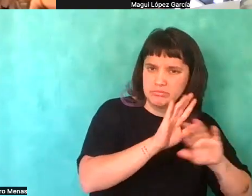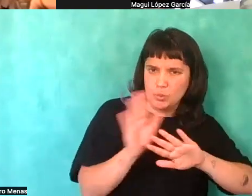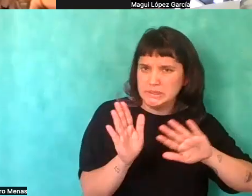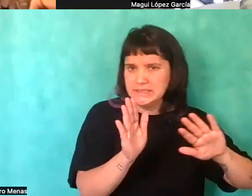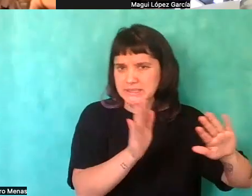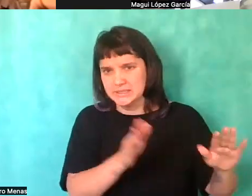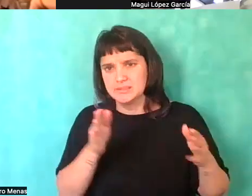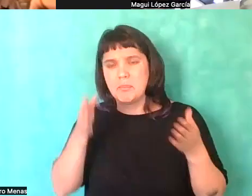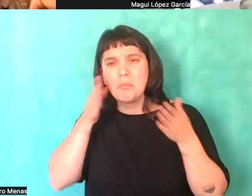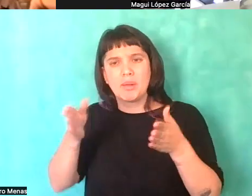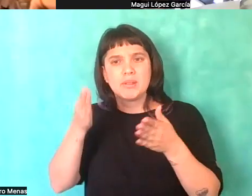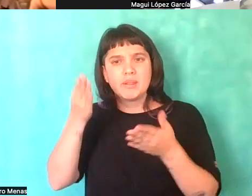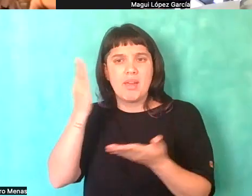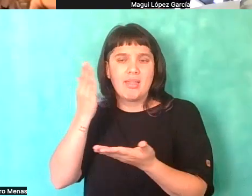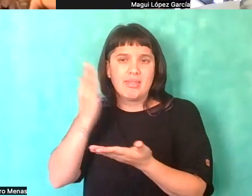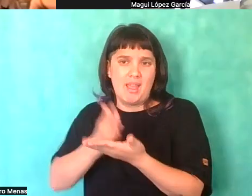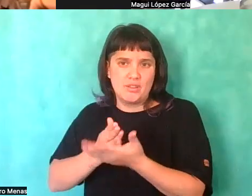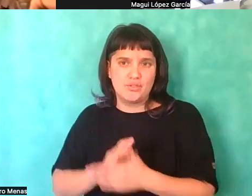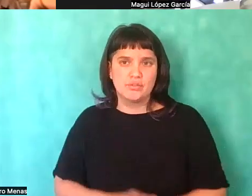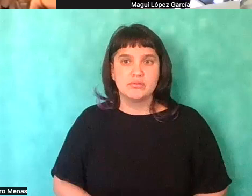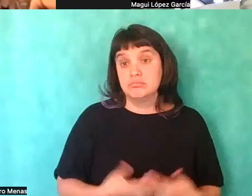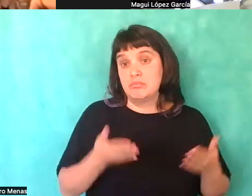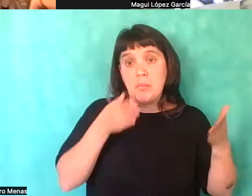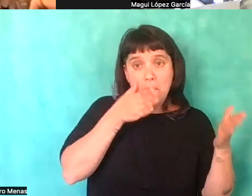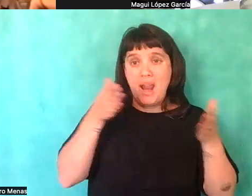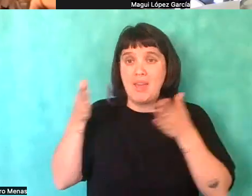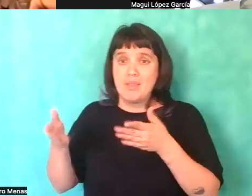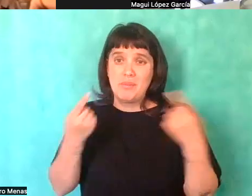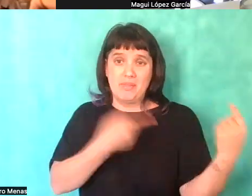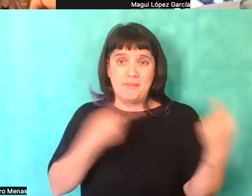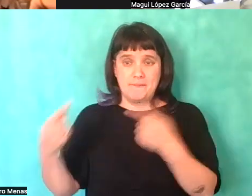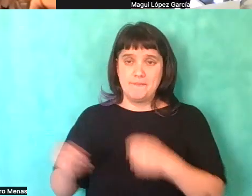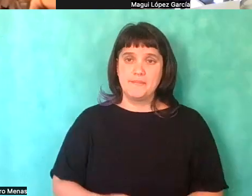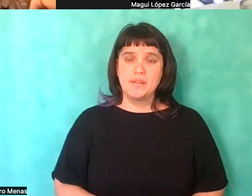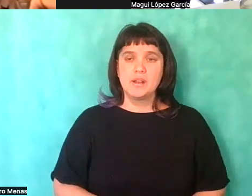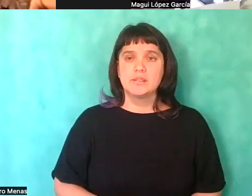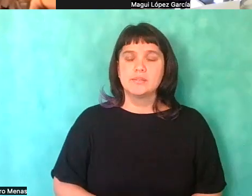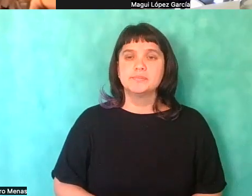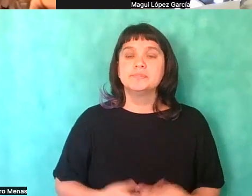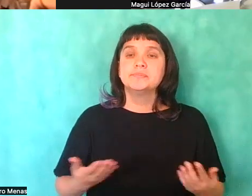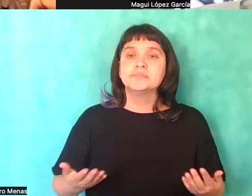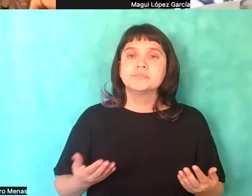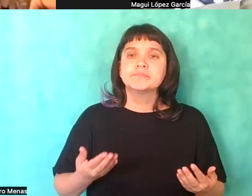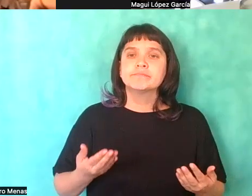es que estás hablando de un paradigma diferente. Y lo que ocurre con las